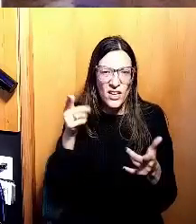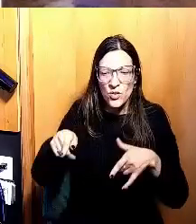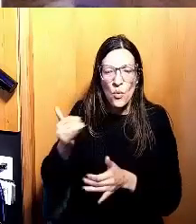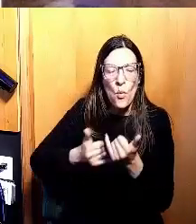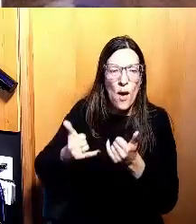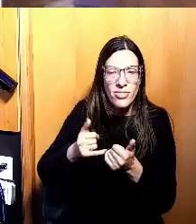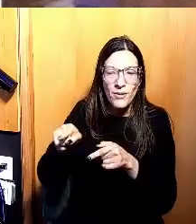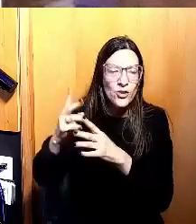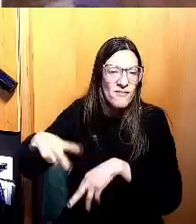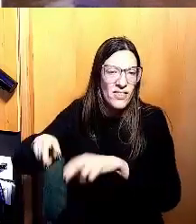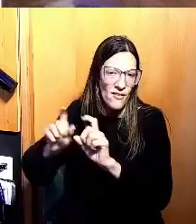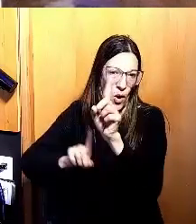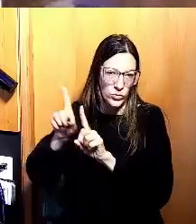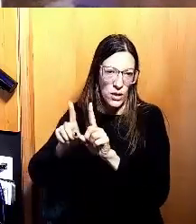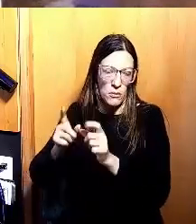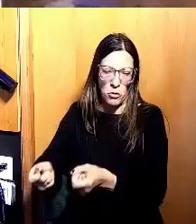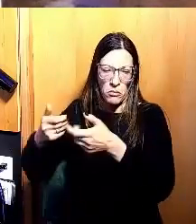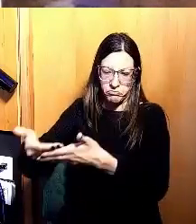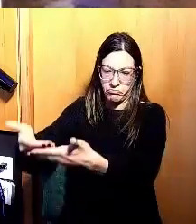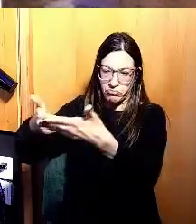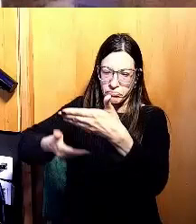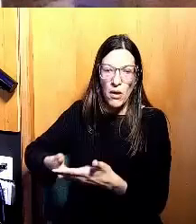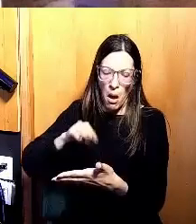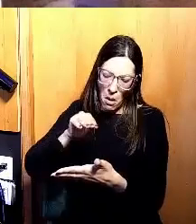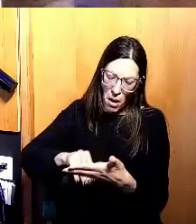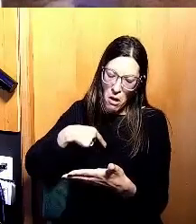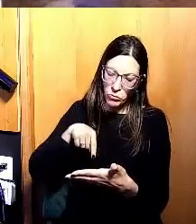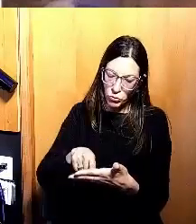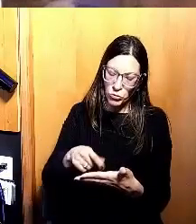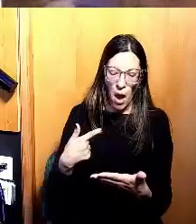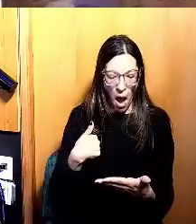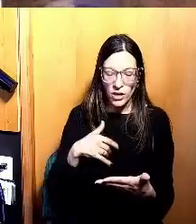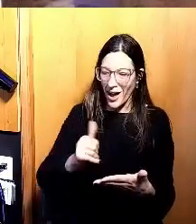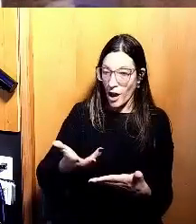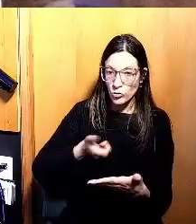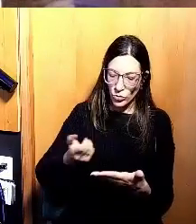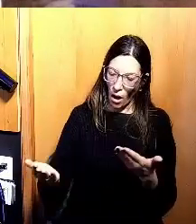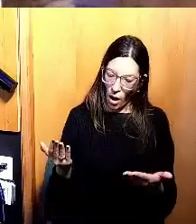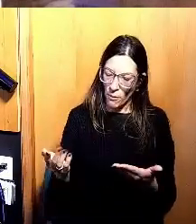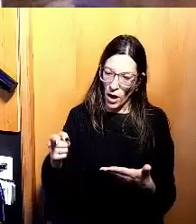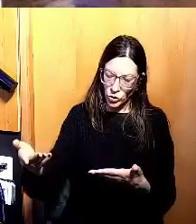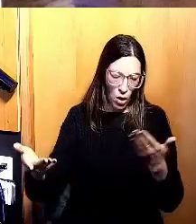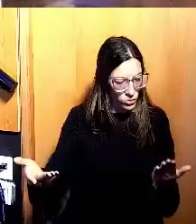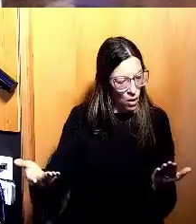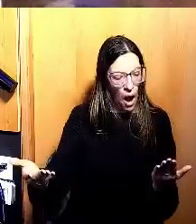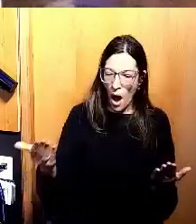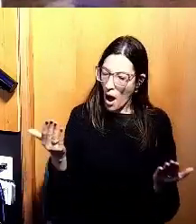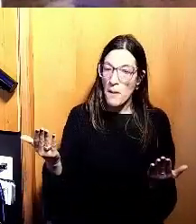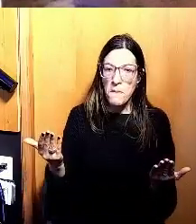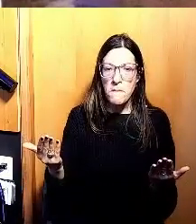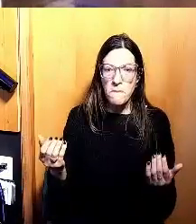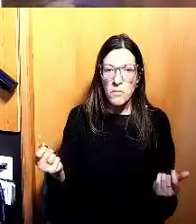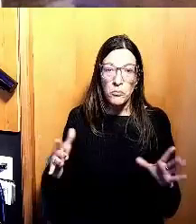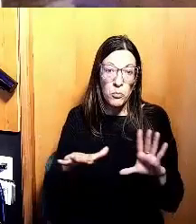para nosotros eso es una muy buena ayuda, porque, por ejemplo, esto crea en realidad todo un tema